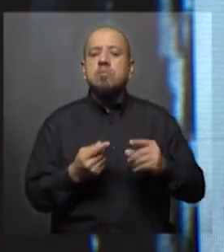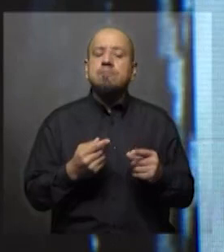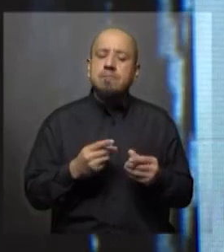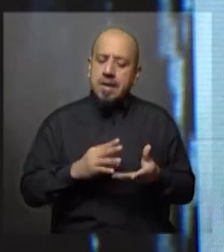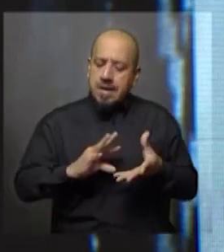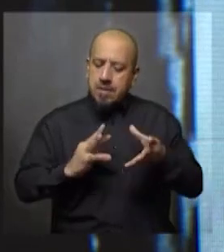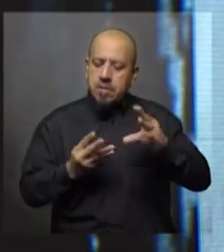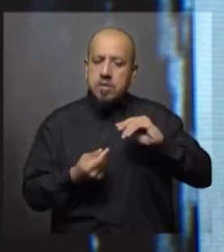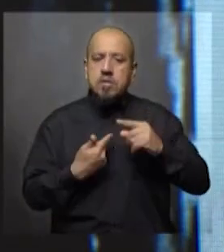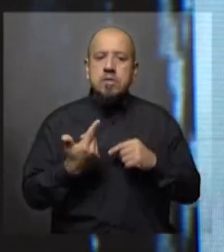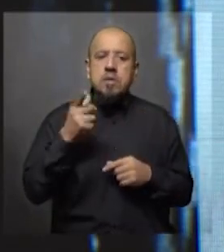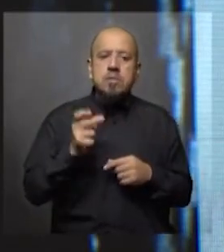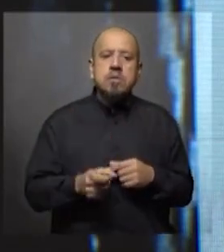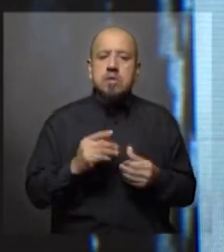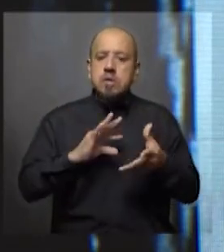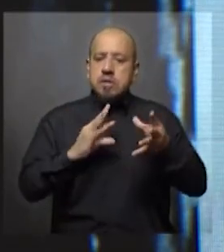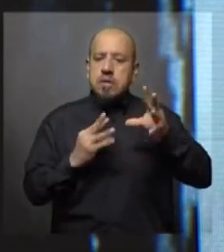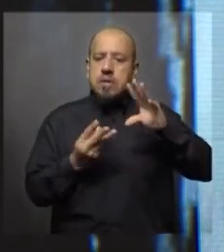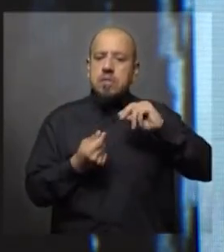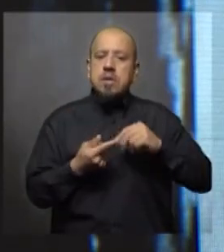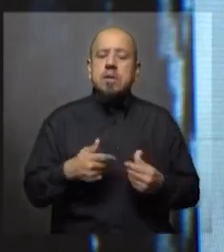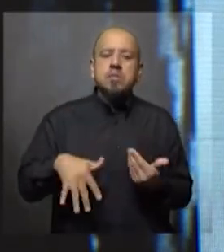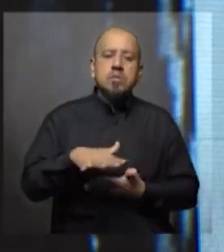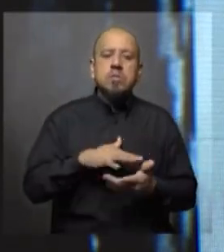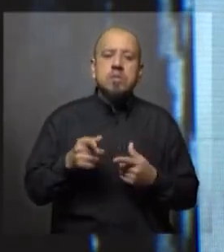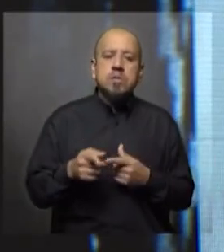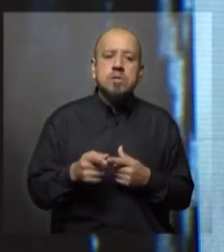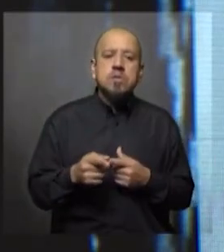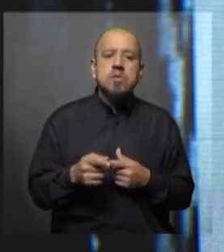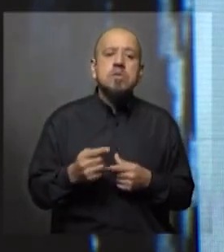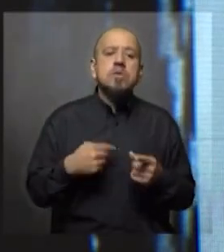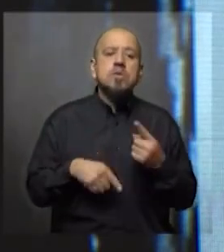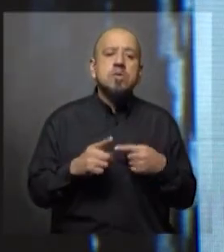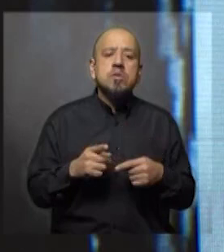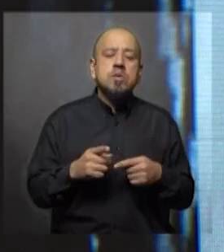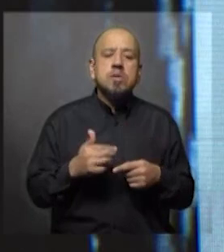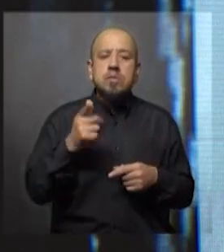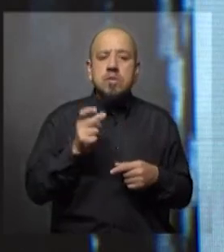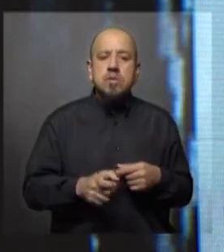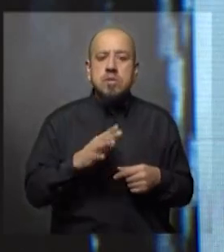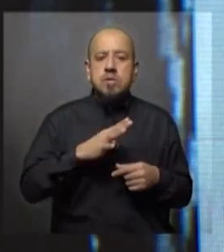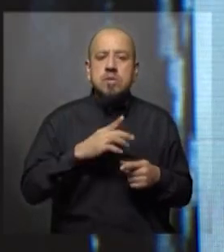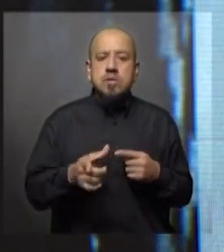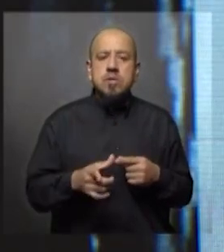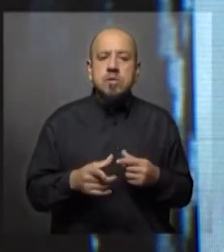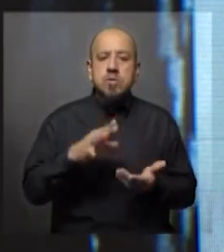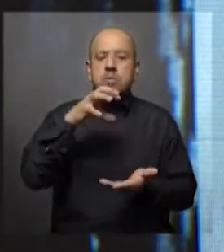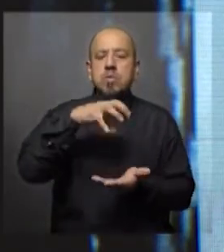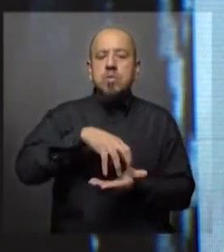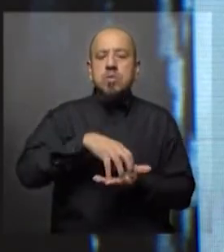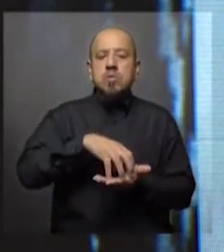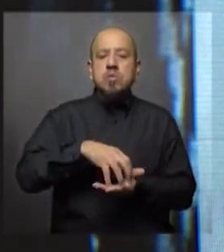que el sujeto se adapte a su situación sí que el sujeto encuentre un lugar